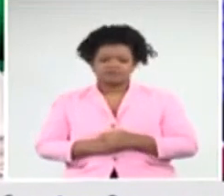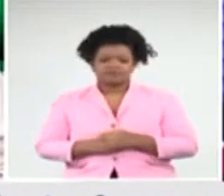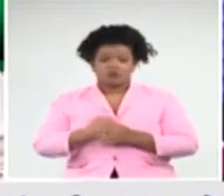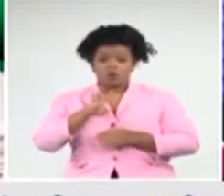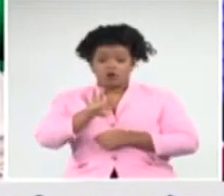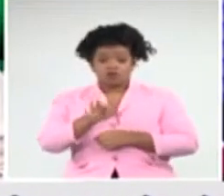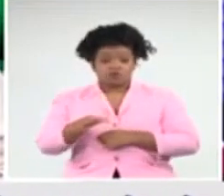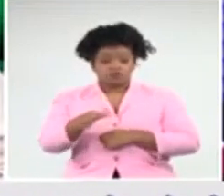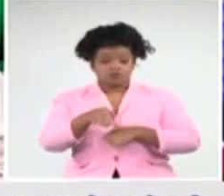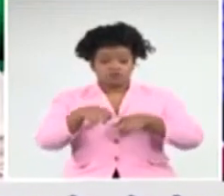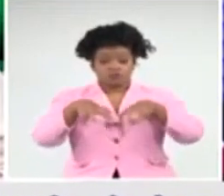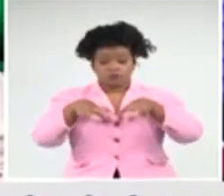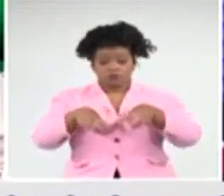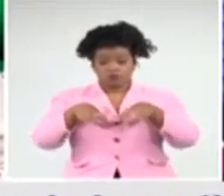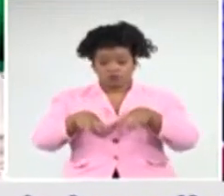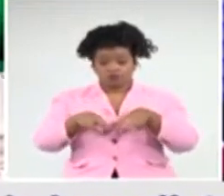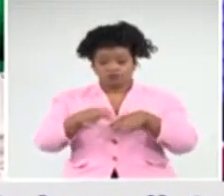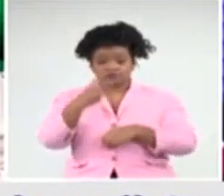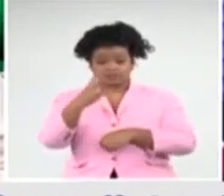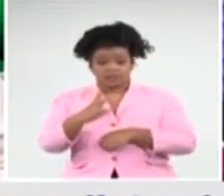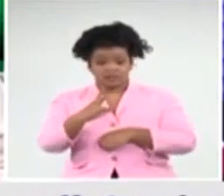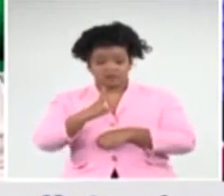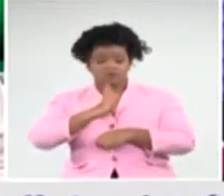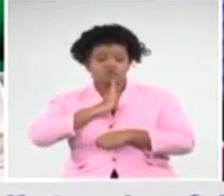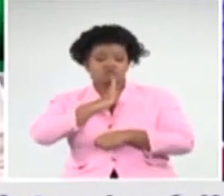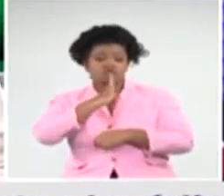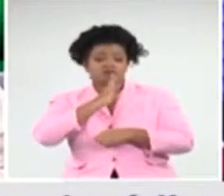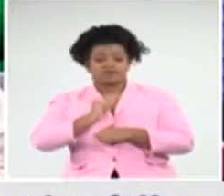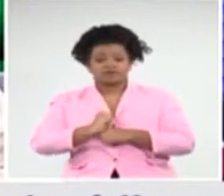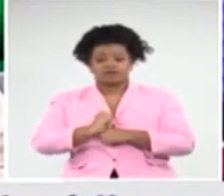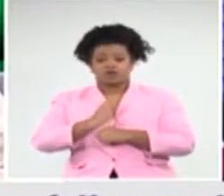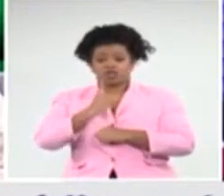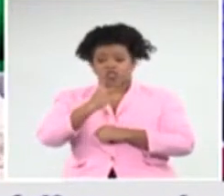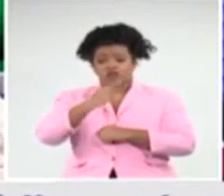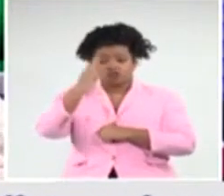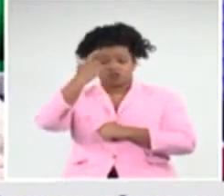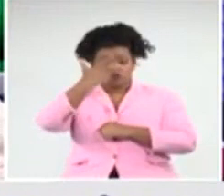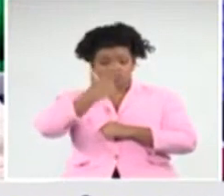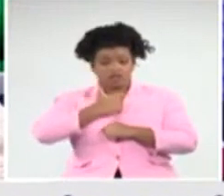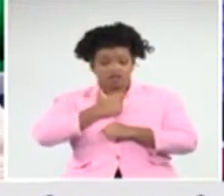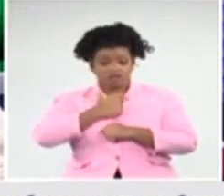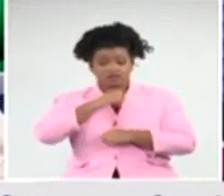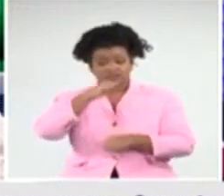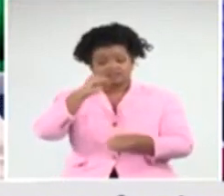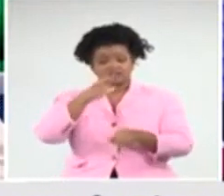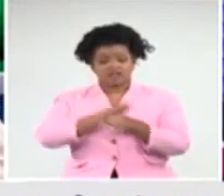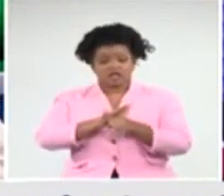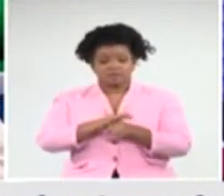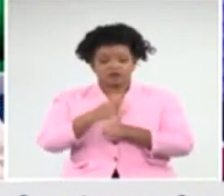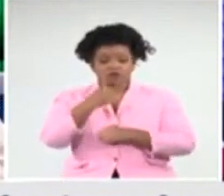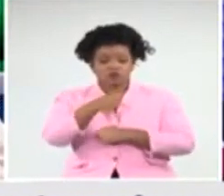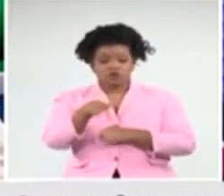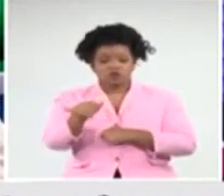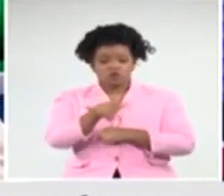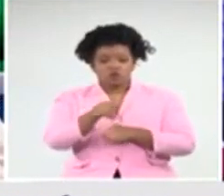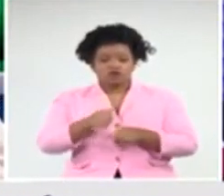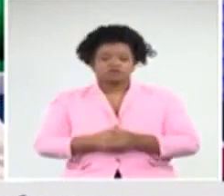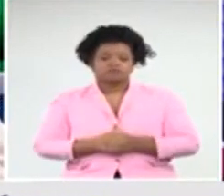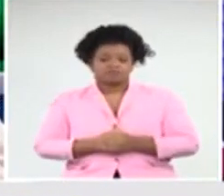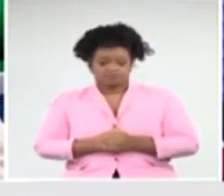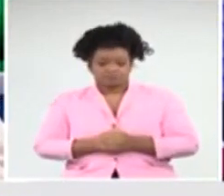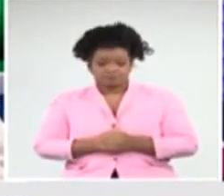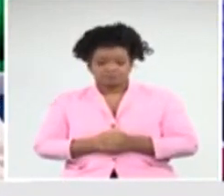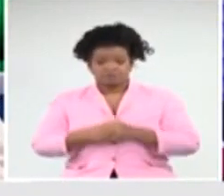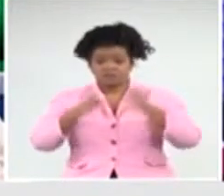Morón, 3 de Bolivia, 2 de Ciego de Ávila y de Chamba, 2 también, y de Venezuela, Majagua y